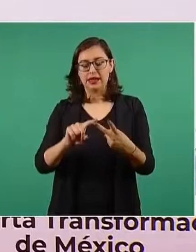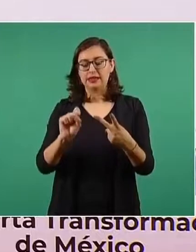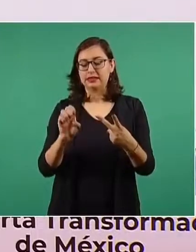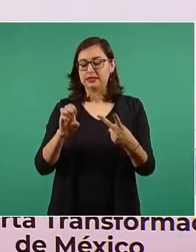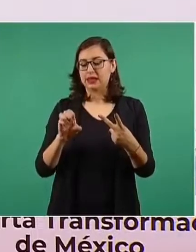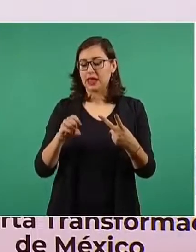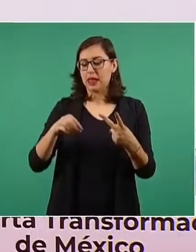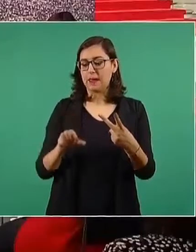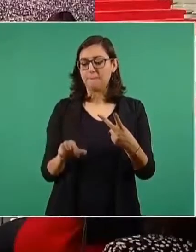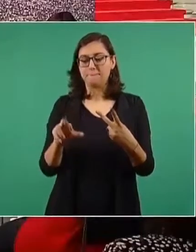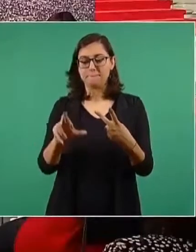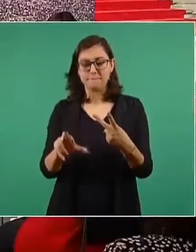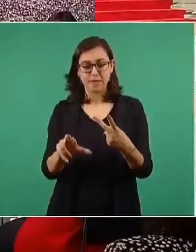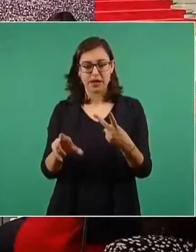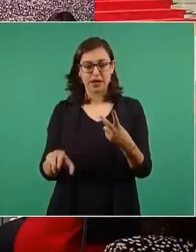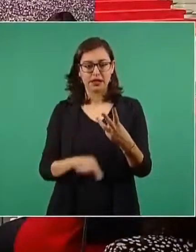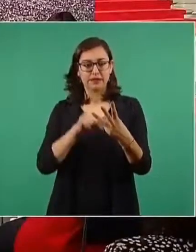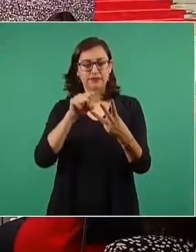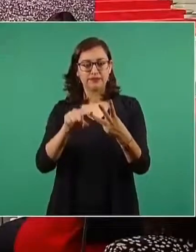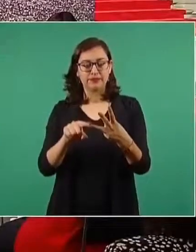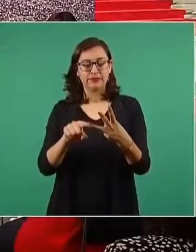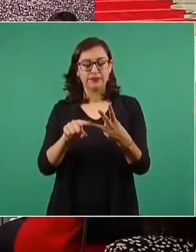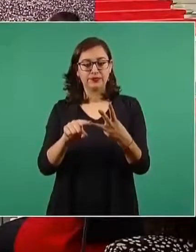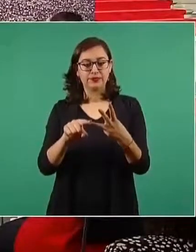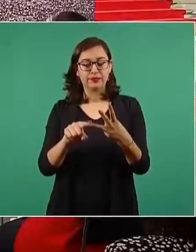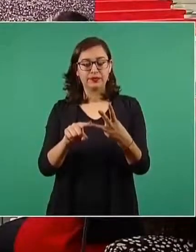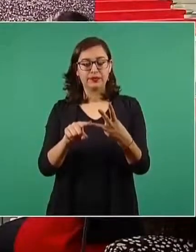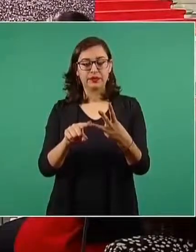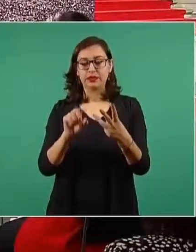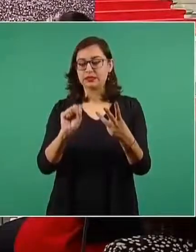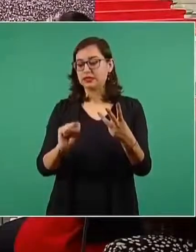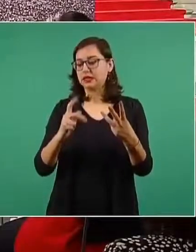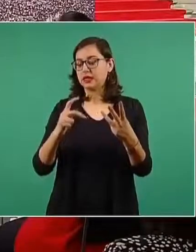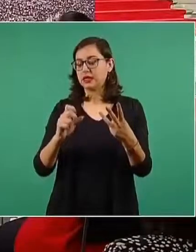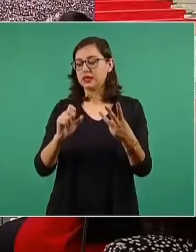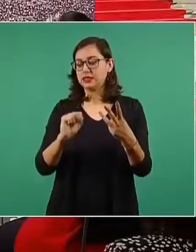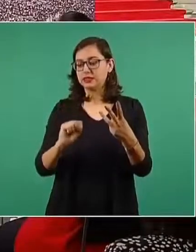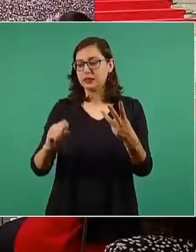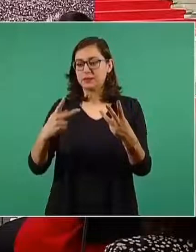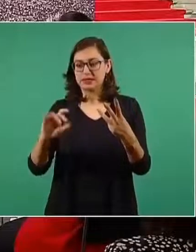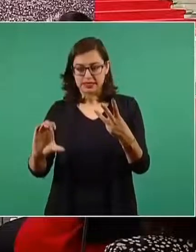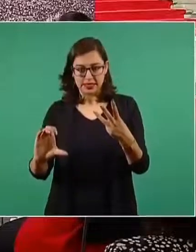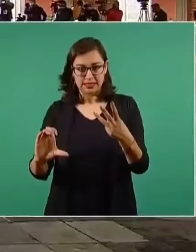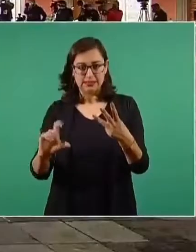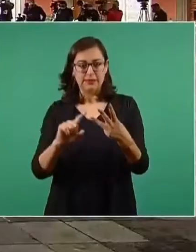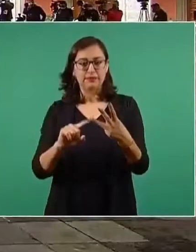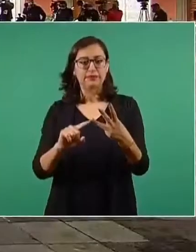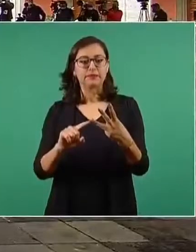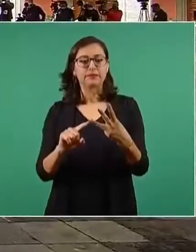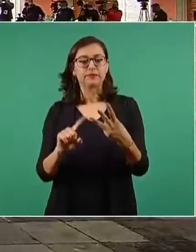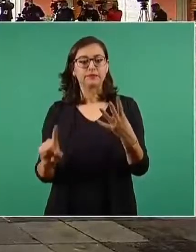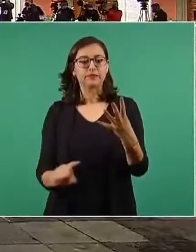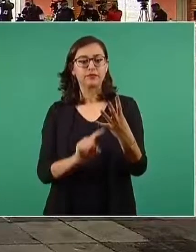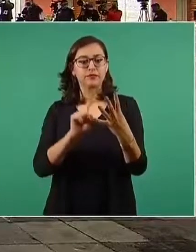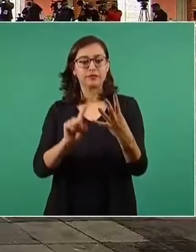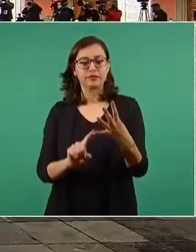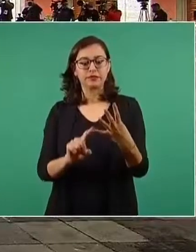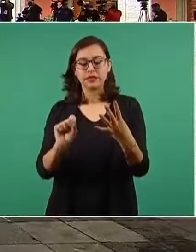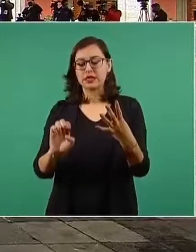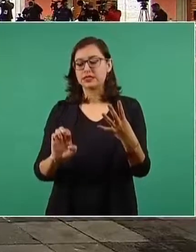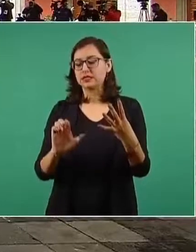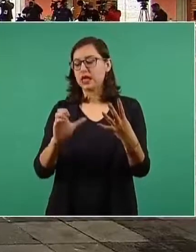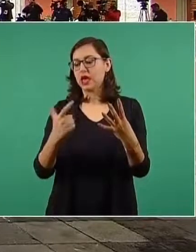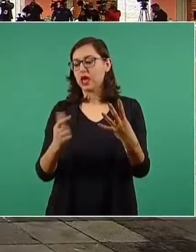socialismo y luego llegando al comunismo. Nunca llegaron ni nada por el estilo. La Revolución Mexicana tenía una ideología